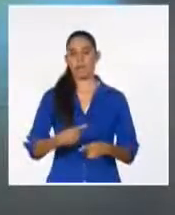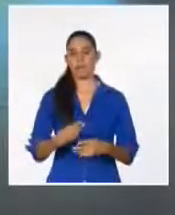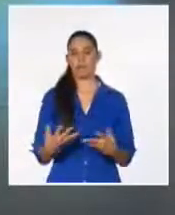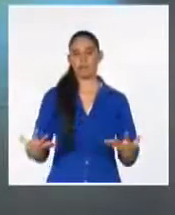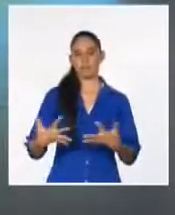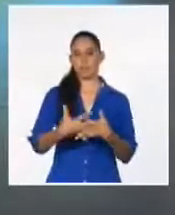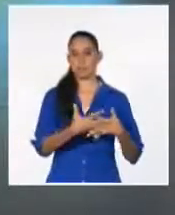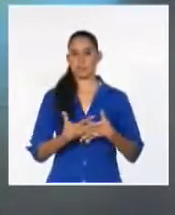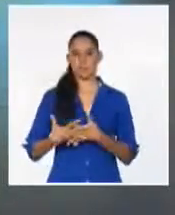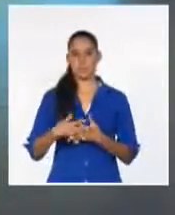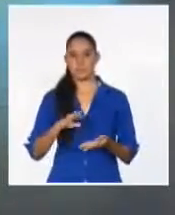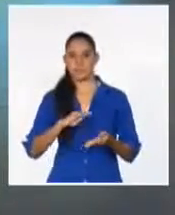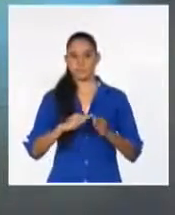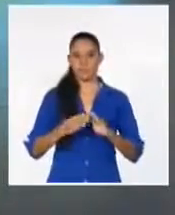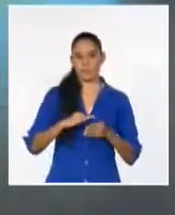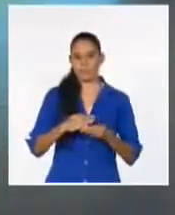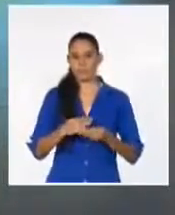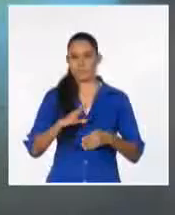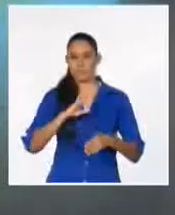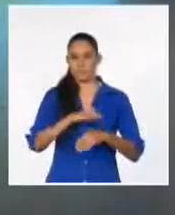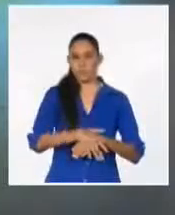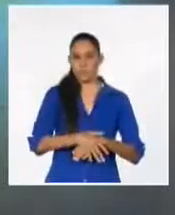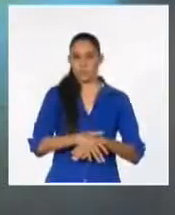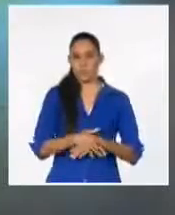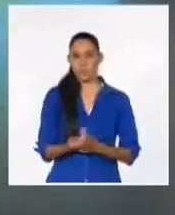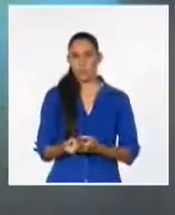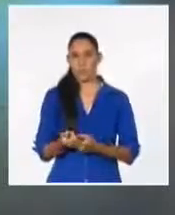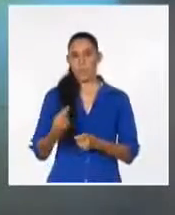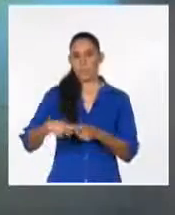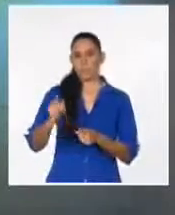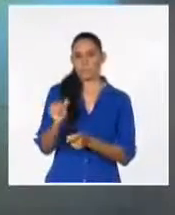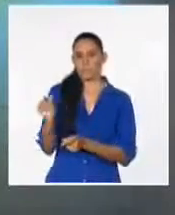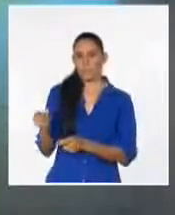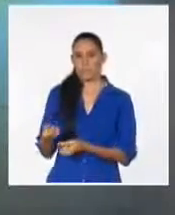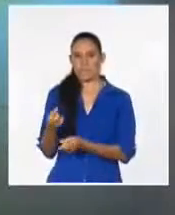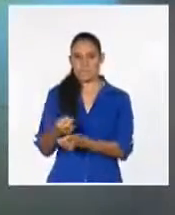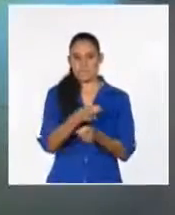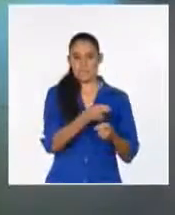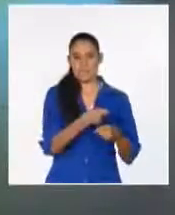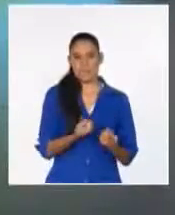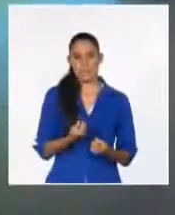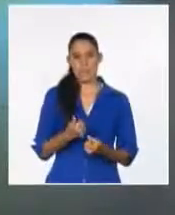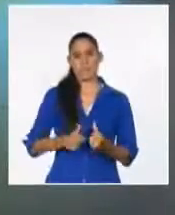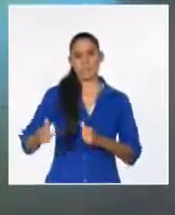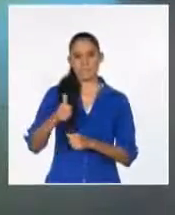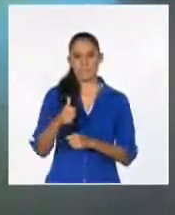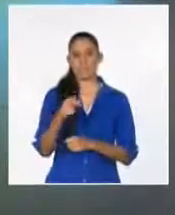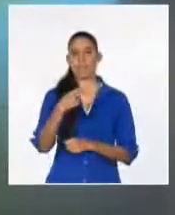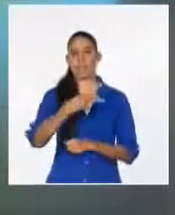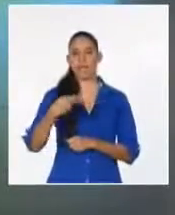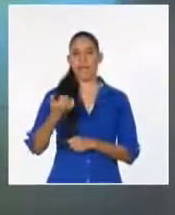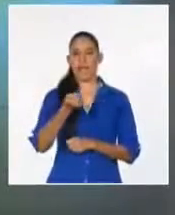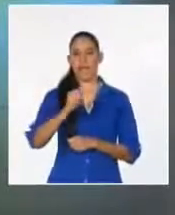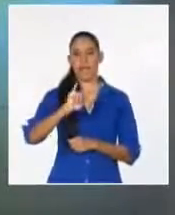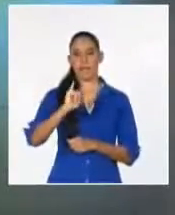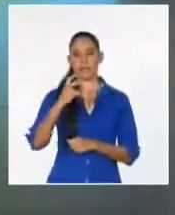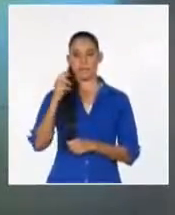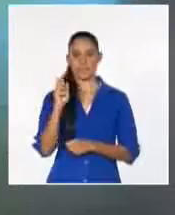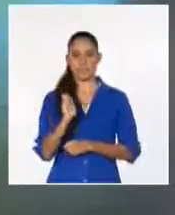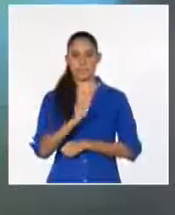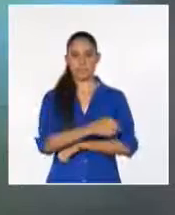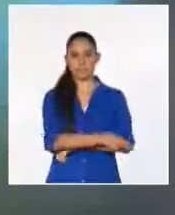otras personas para cometer el asesinato de Jovenel Moïse, entonces presidente de Haití. Desde que se produjo este crimen